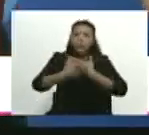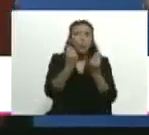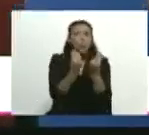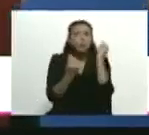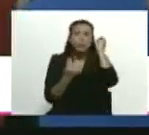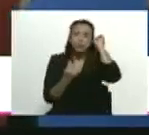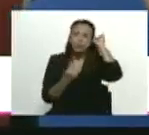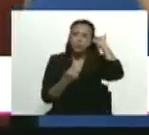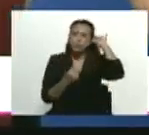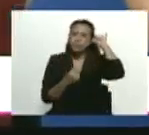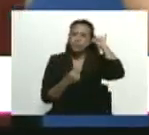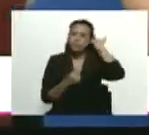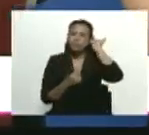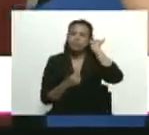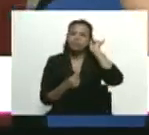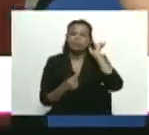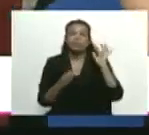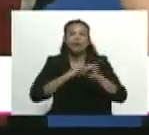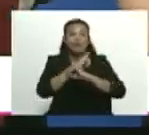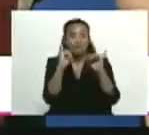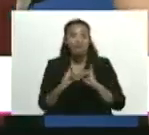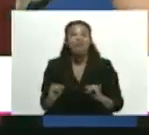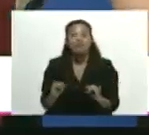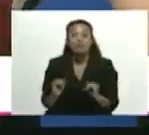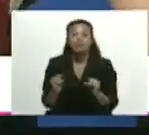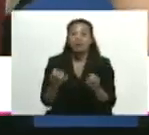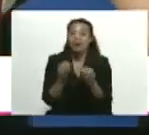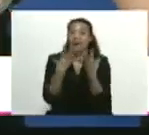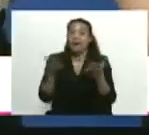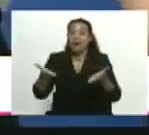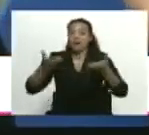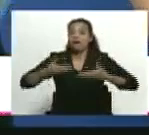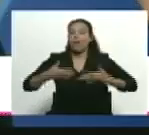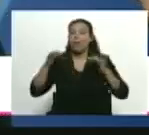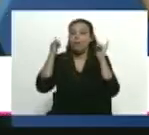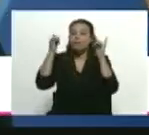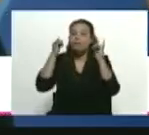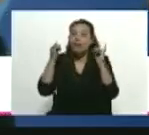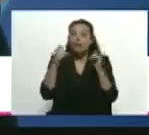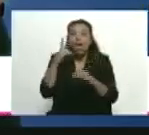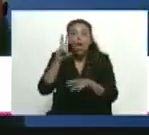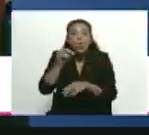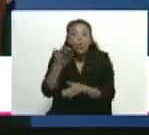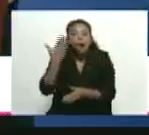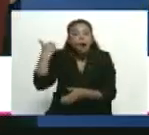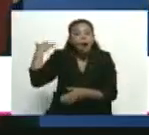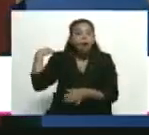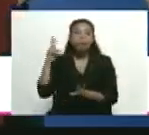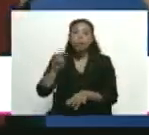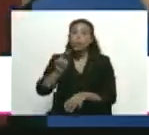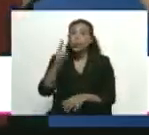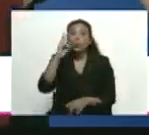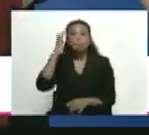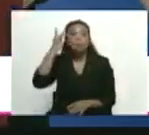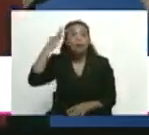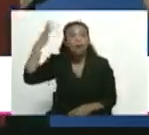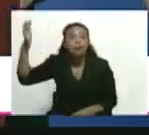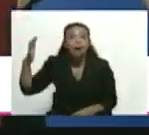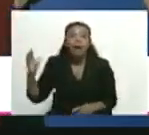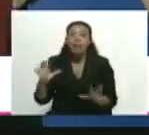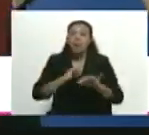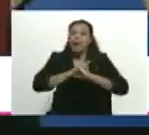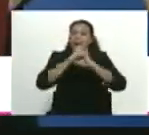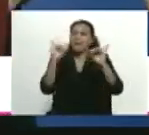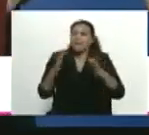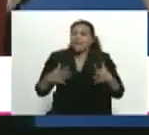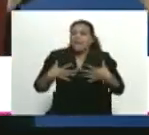con ellos y estaban felices por este gran regalo que usted les hace, algo que nunca nadie en la vida se había imaginado. La felicidad